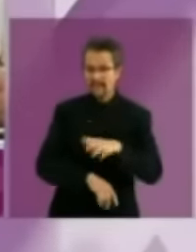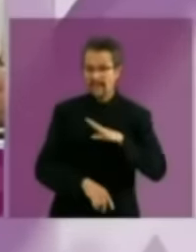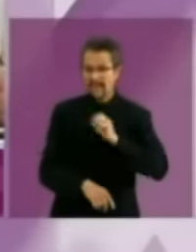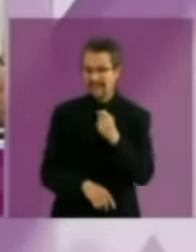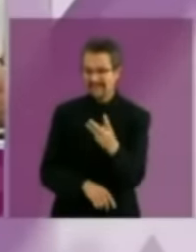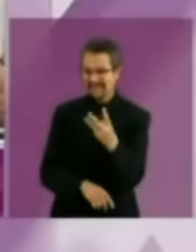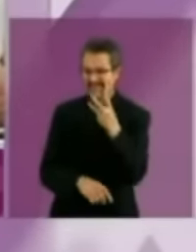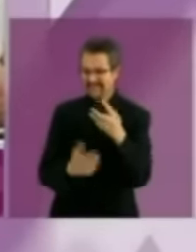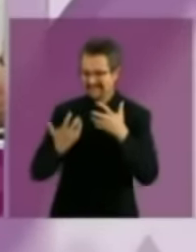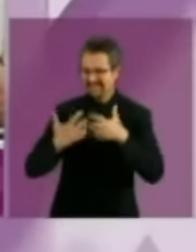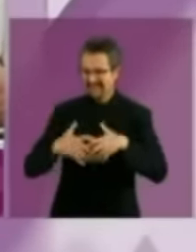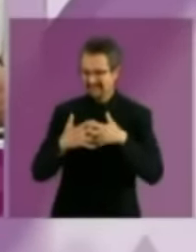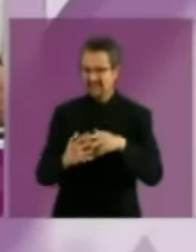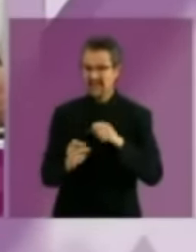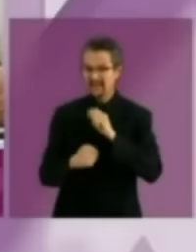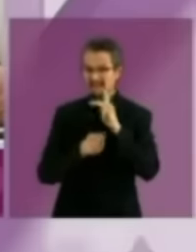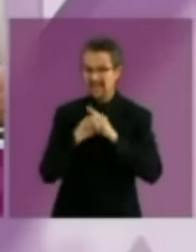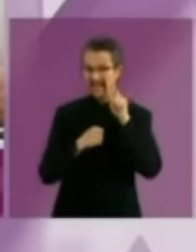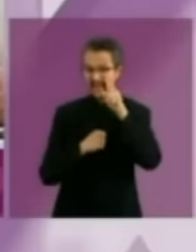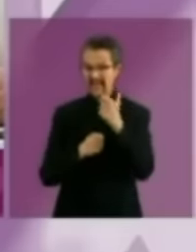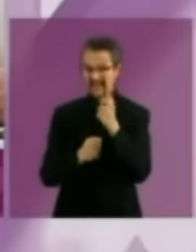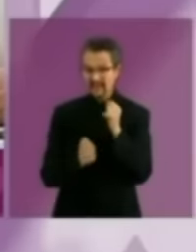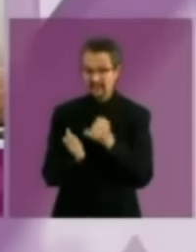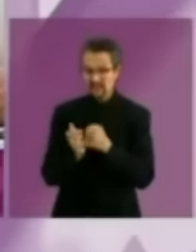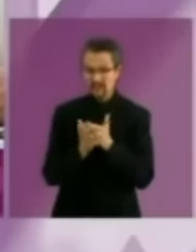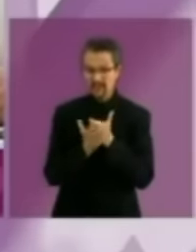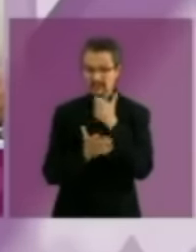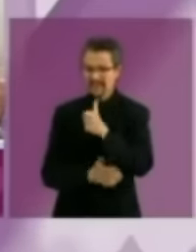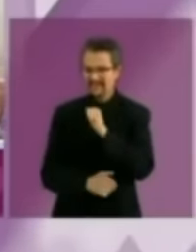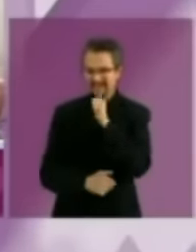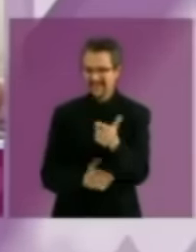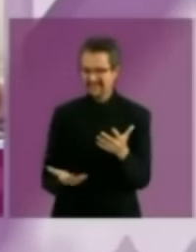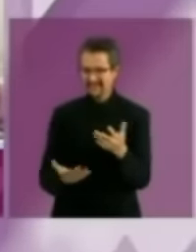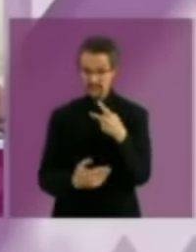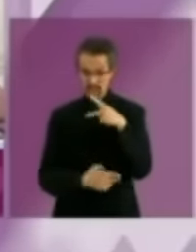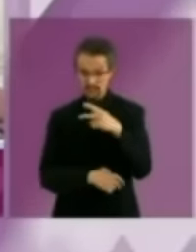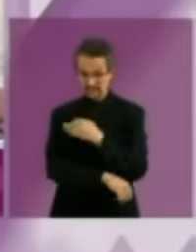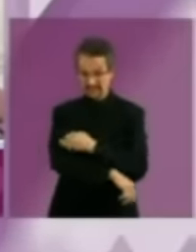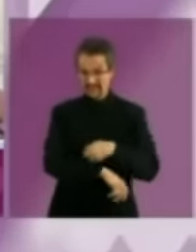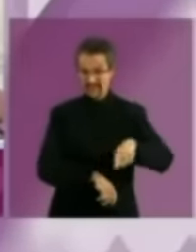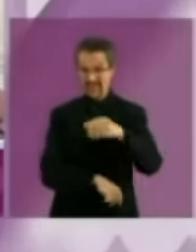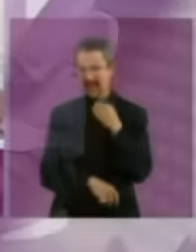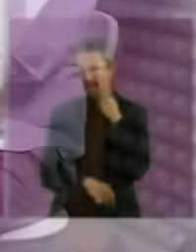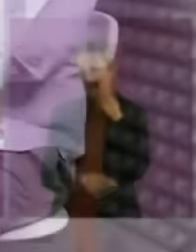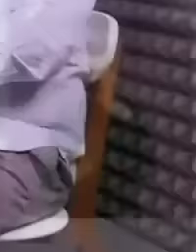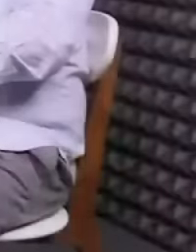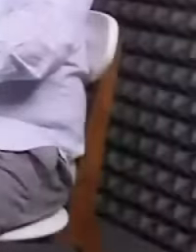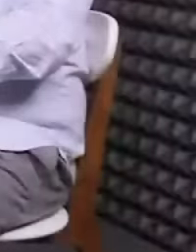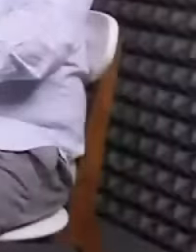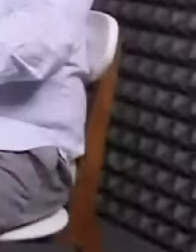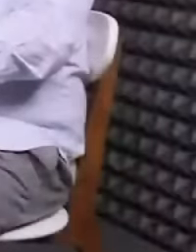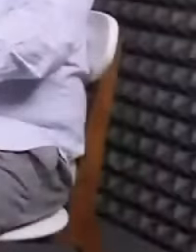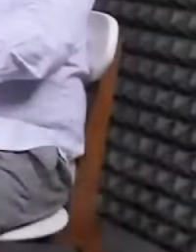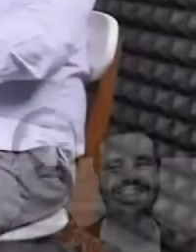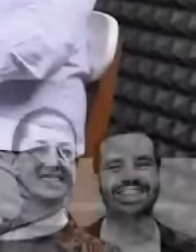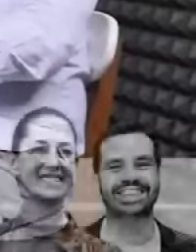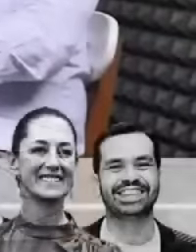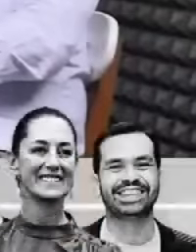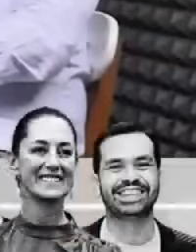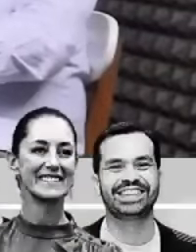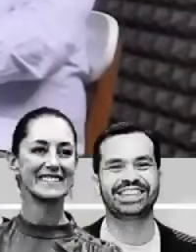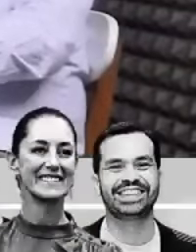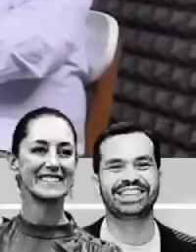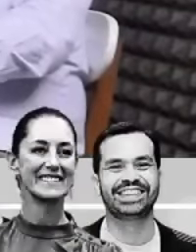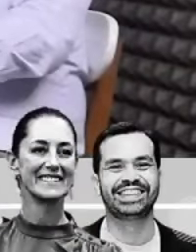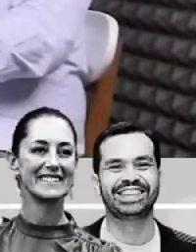Mota en 2012. No dejaba de reírse nunca Josefina Vázquez Mota. Y